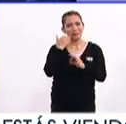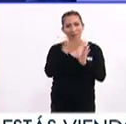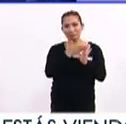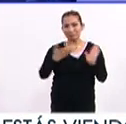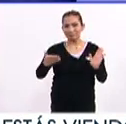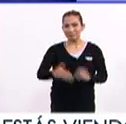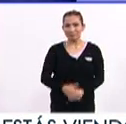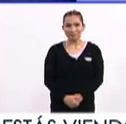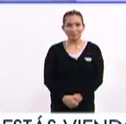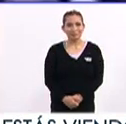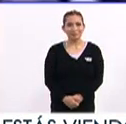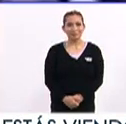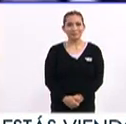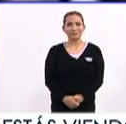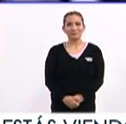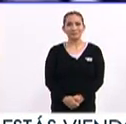tiempo.